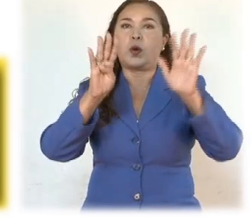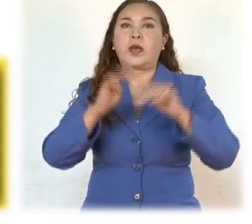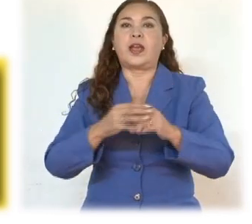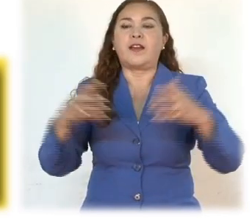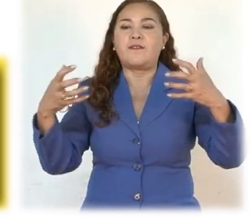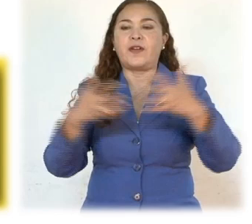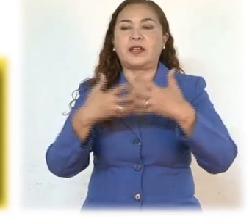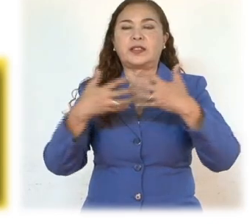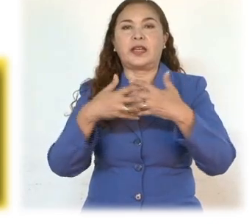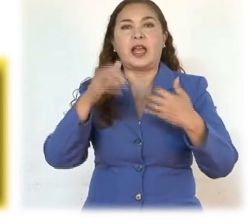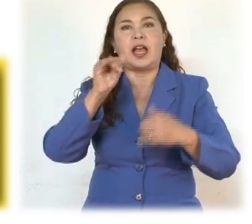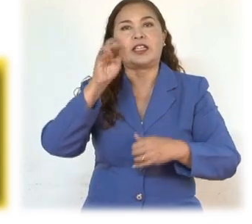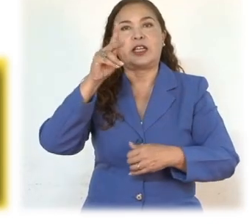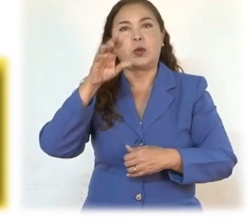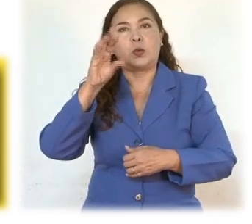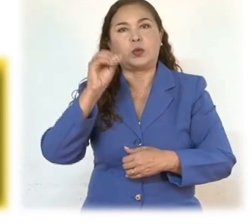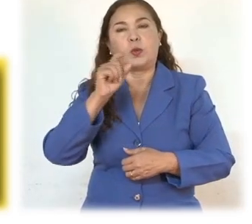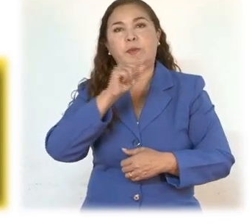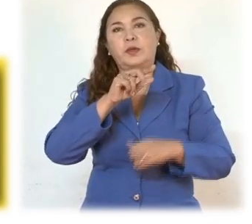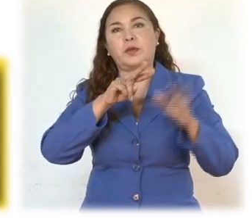batalla de ayacucho